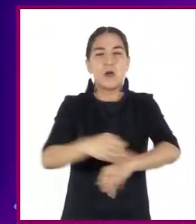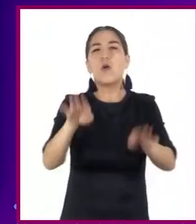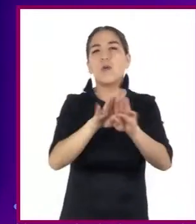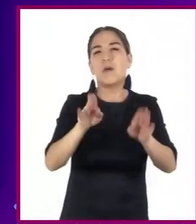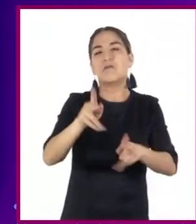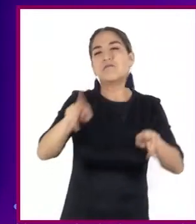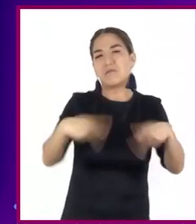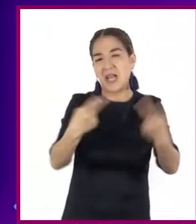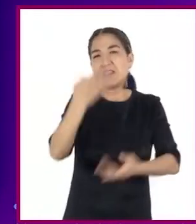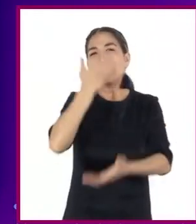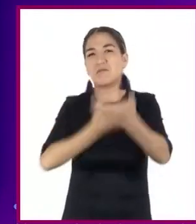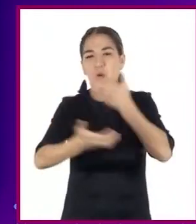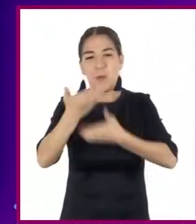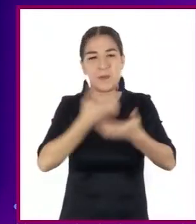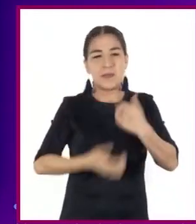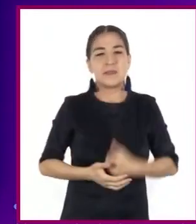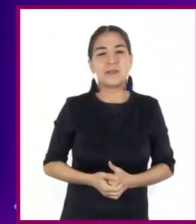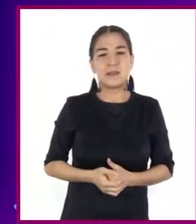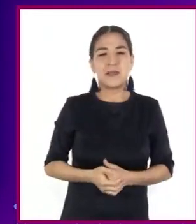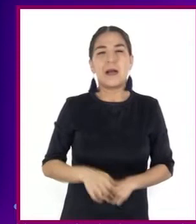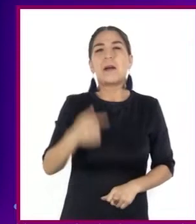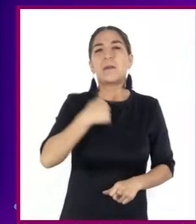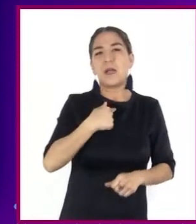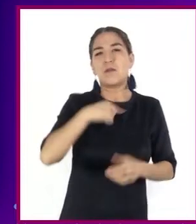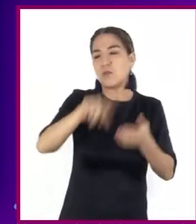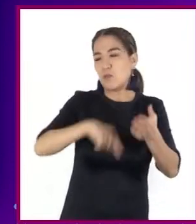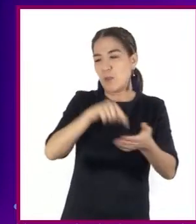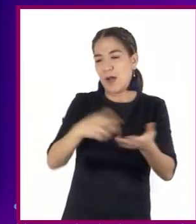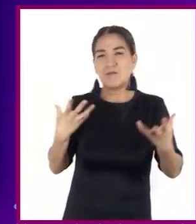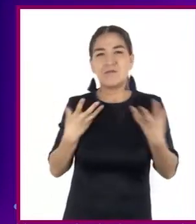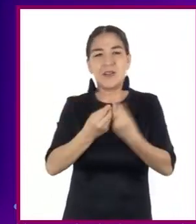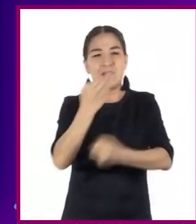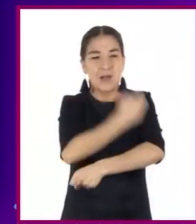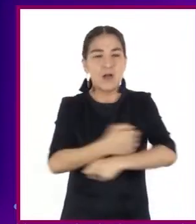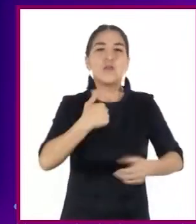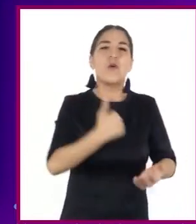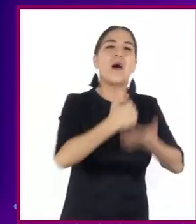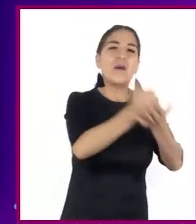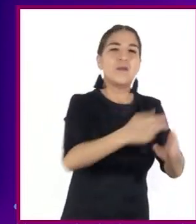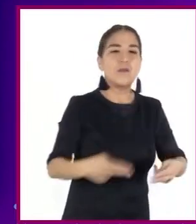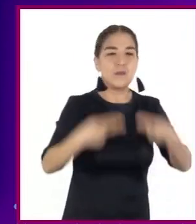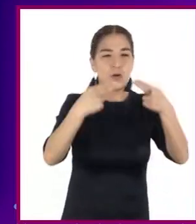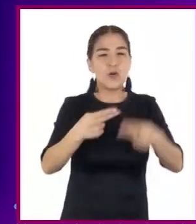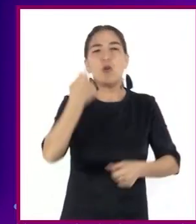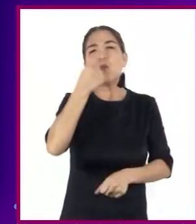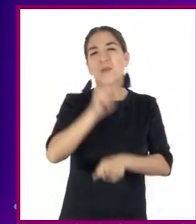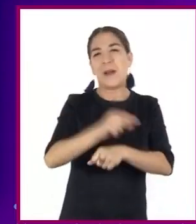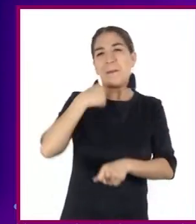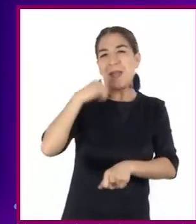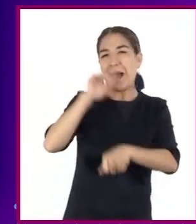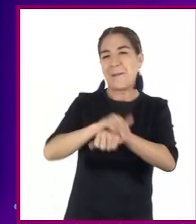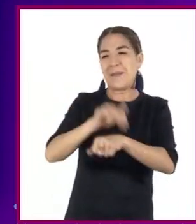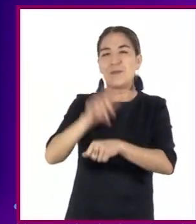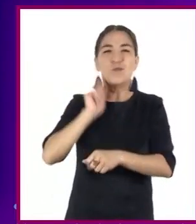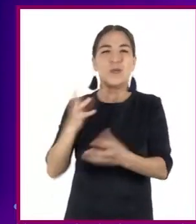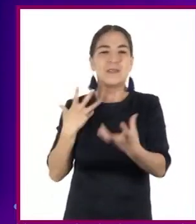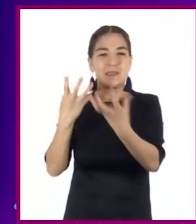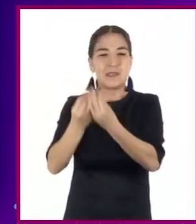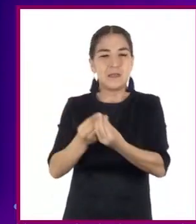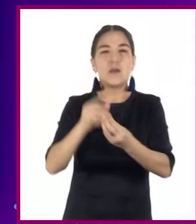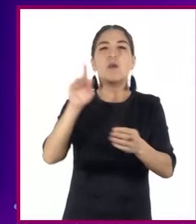comercio. Mi espacio de convivencia es mi familia y ayudo en el negocio. Un día mi grupo de amigas fueron al lugar